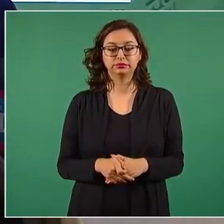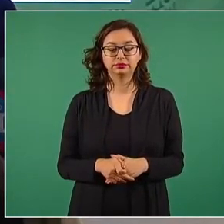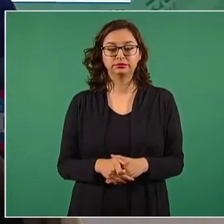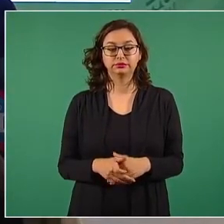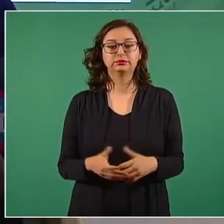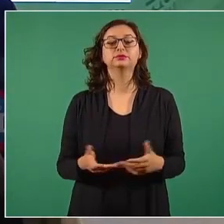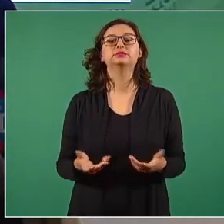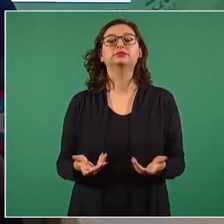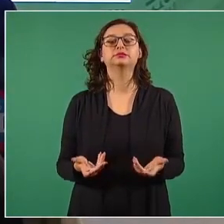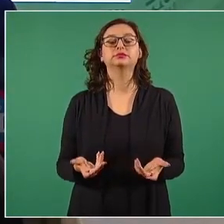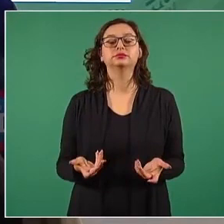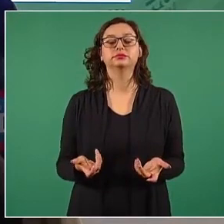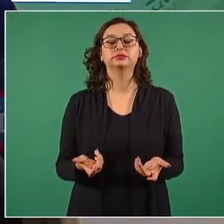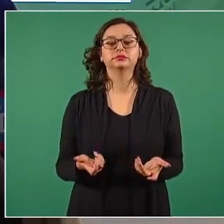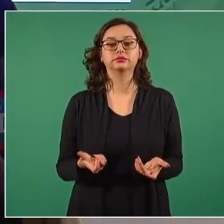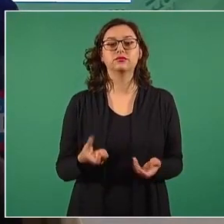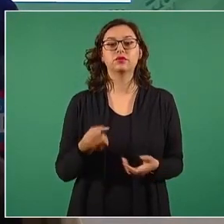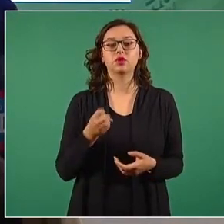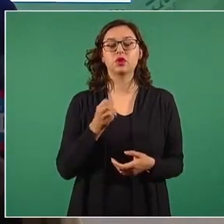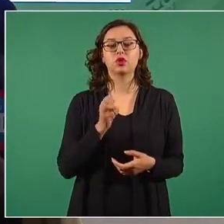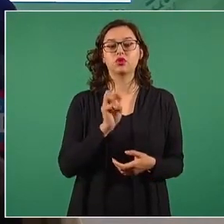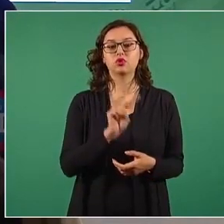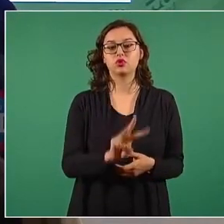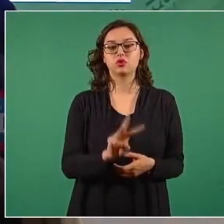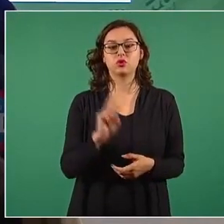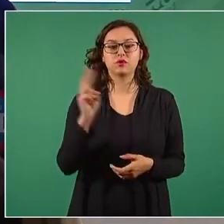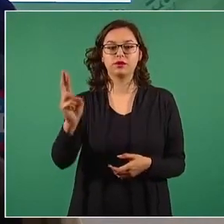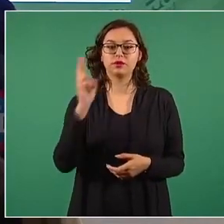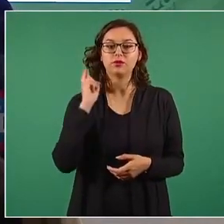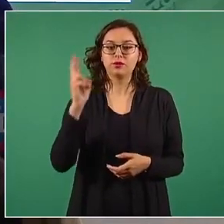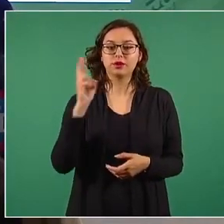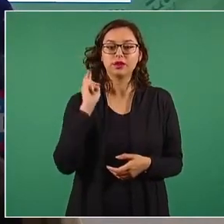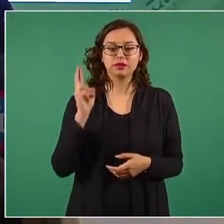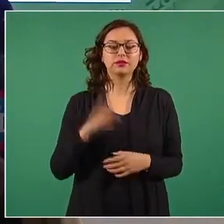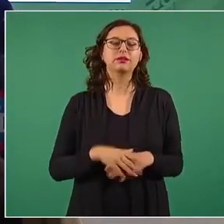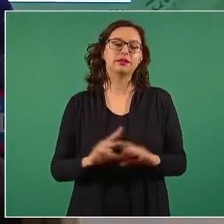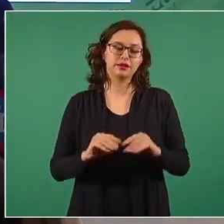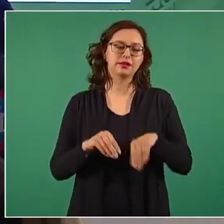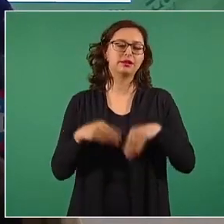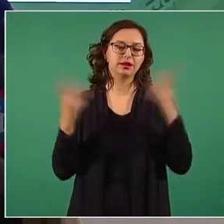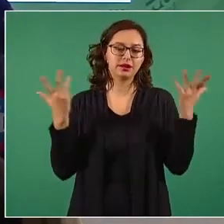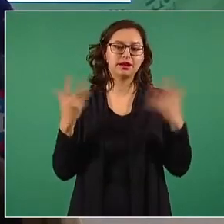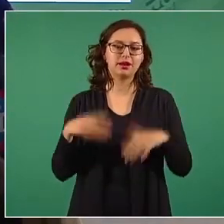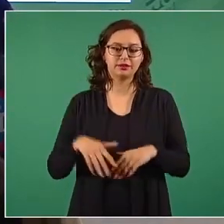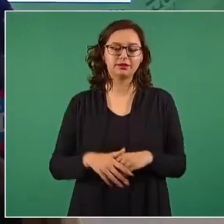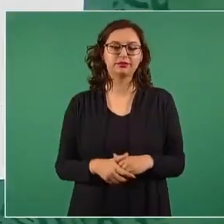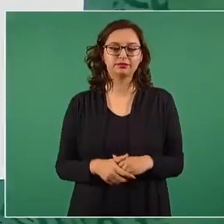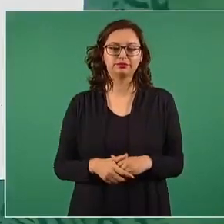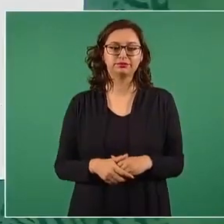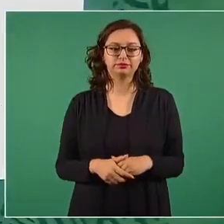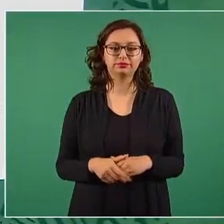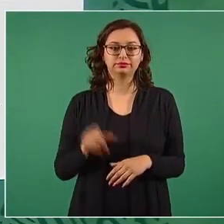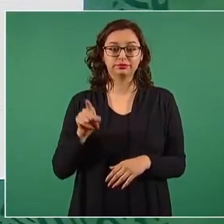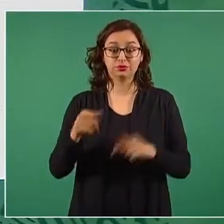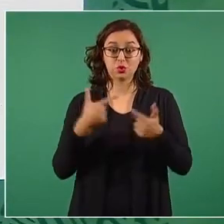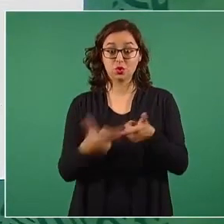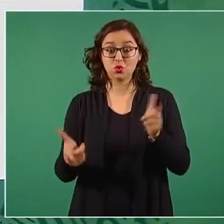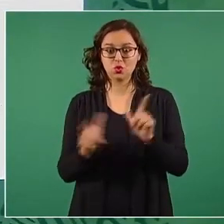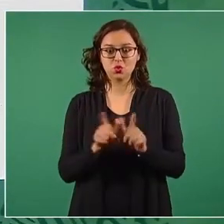Ah, W Radio. No, pues sí. Este es el grupo español